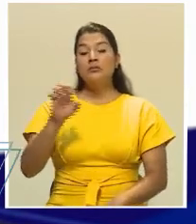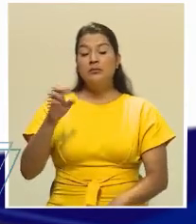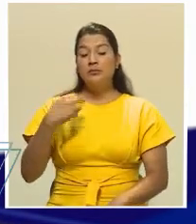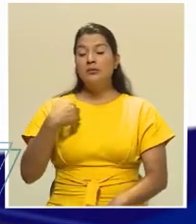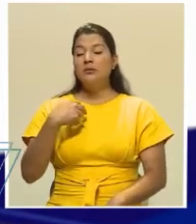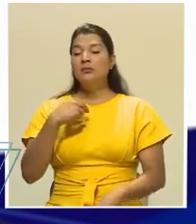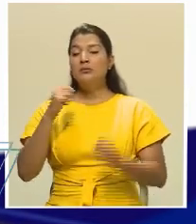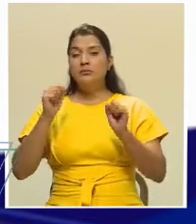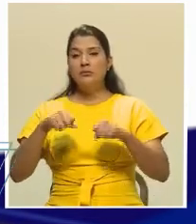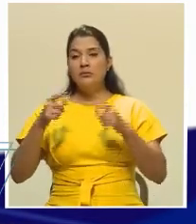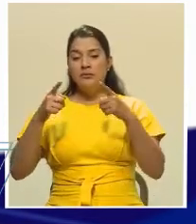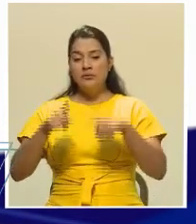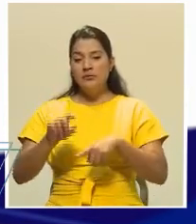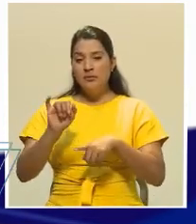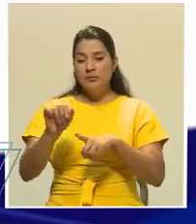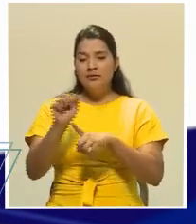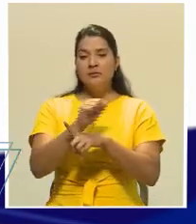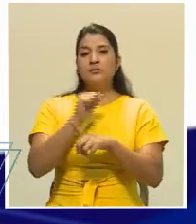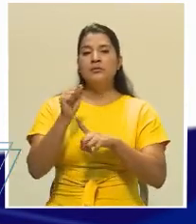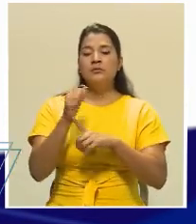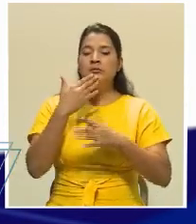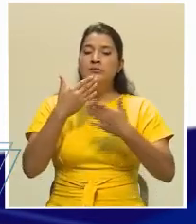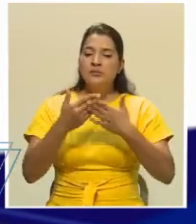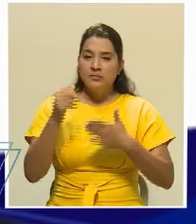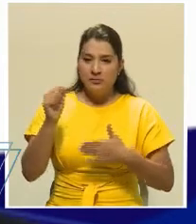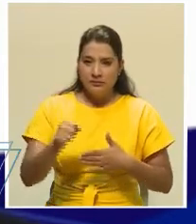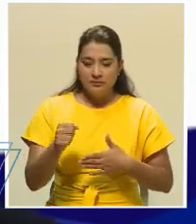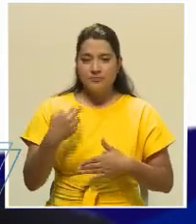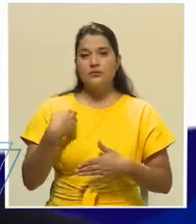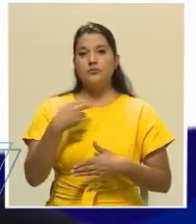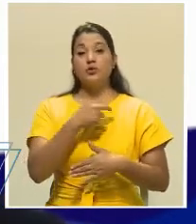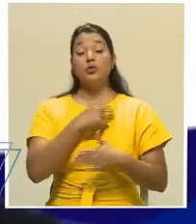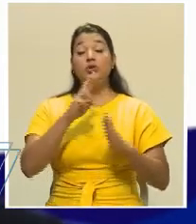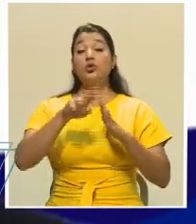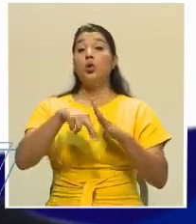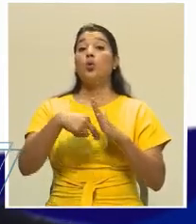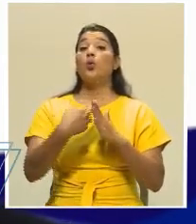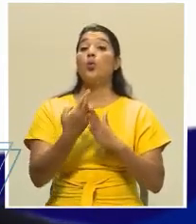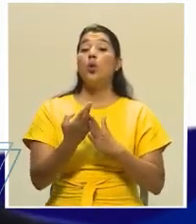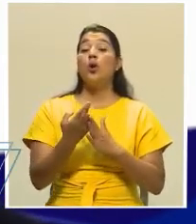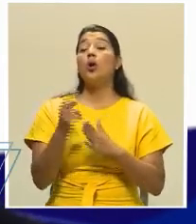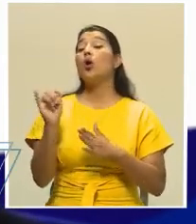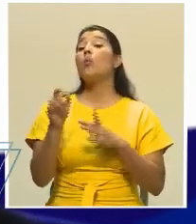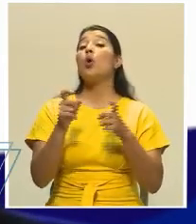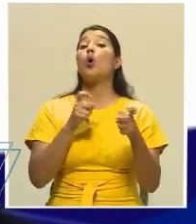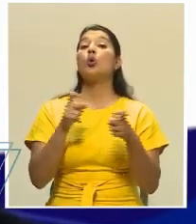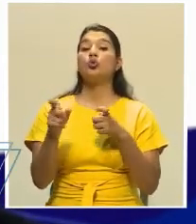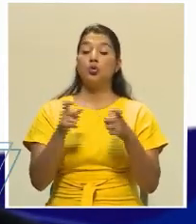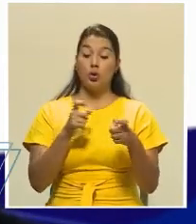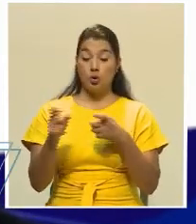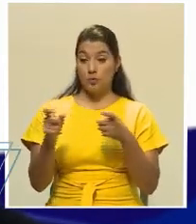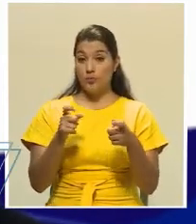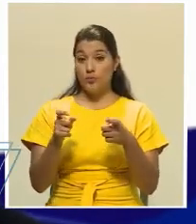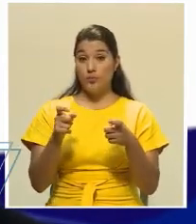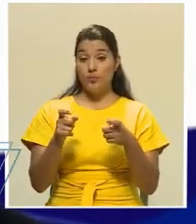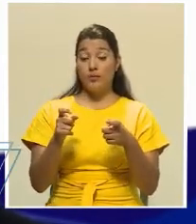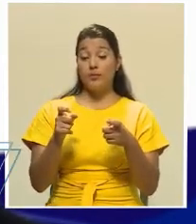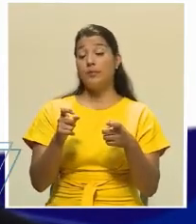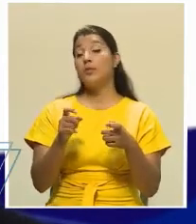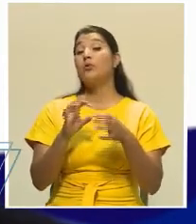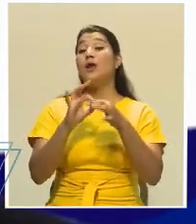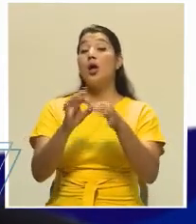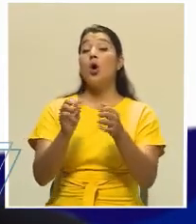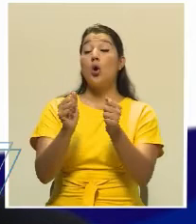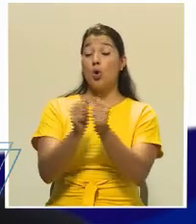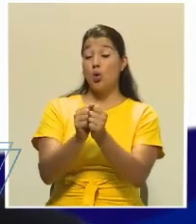pueden presentar este tipo de situaciones. Bueno, sí, nuestro rol es un rol de control posterior en materia de